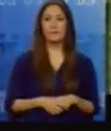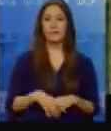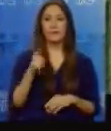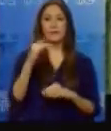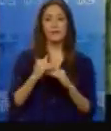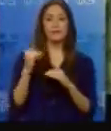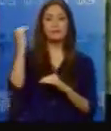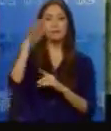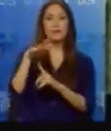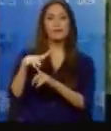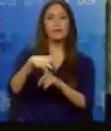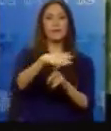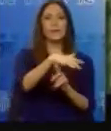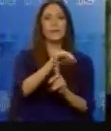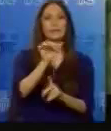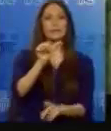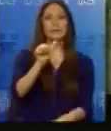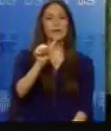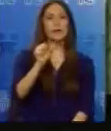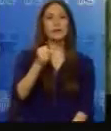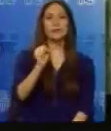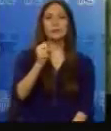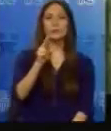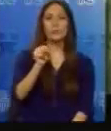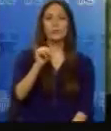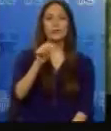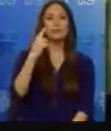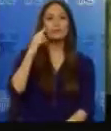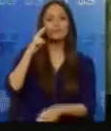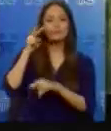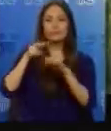Es el majestuoso Parque Nacional Yasuní visto desde el cielo.